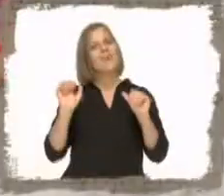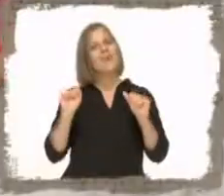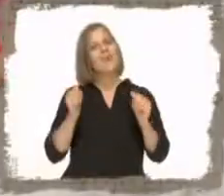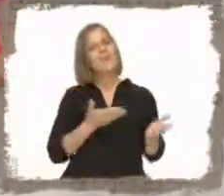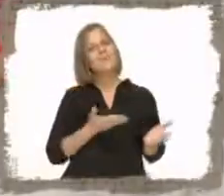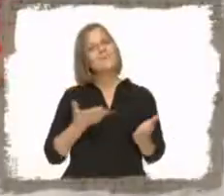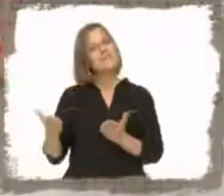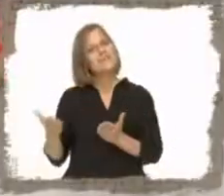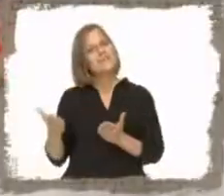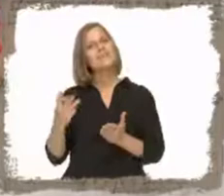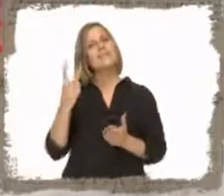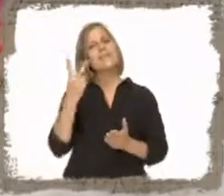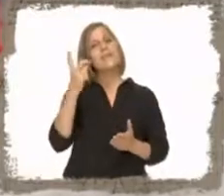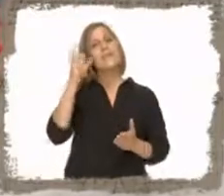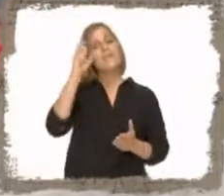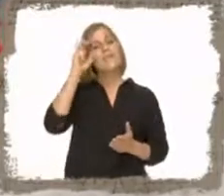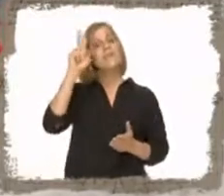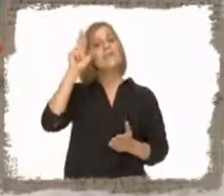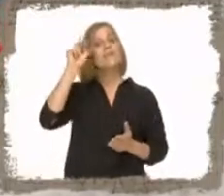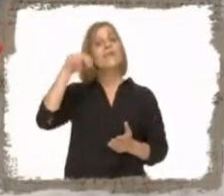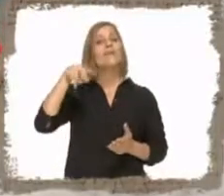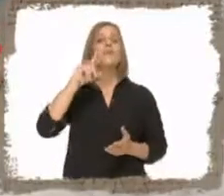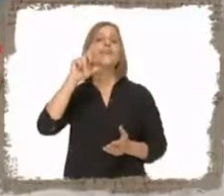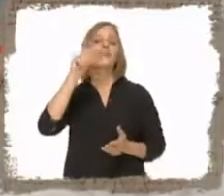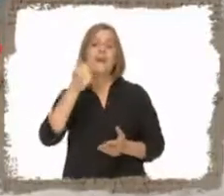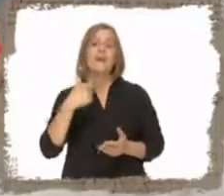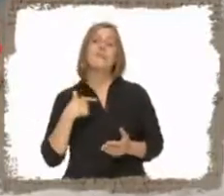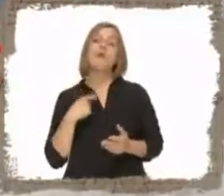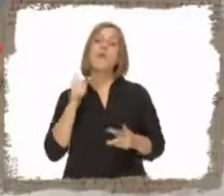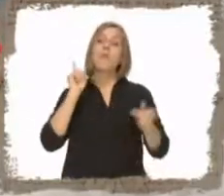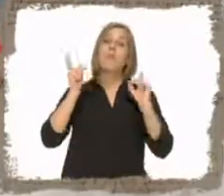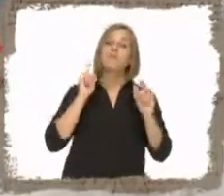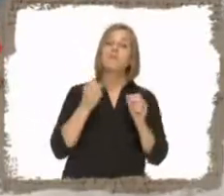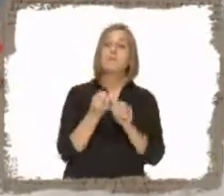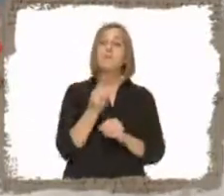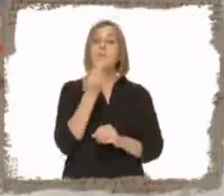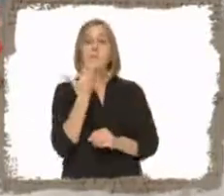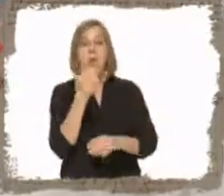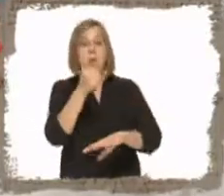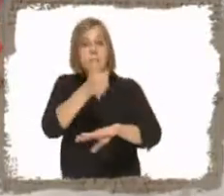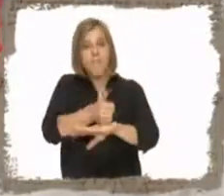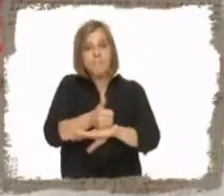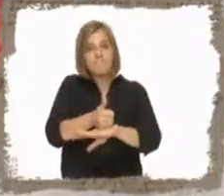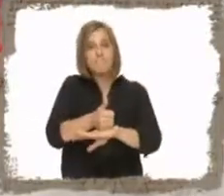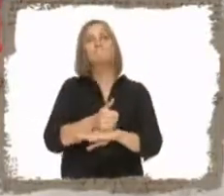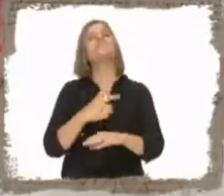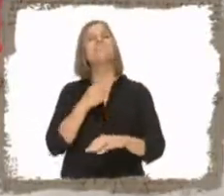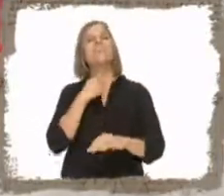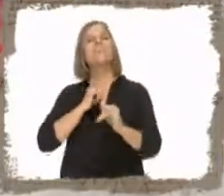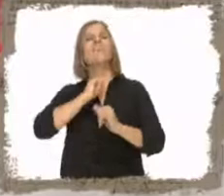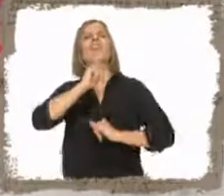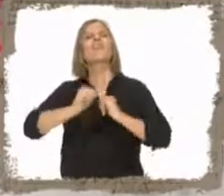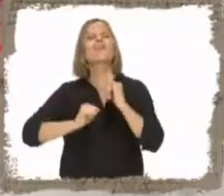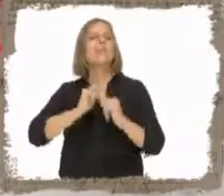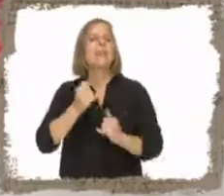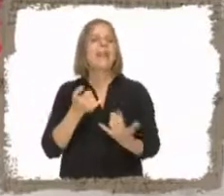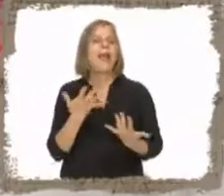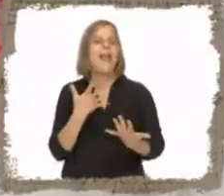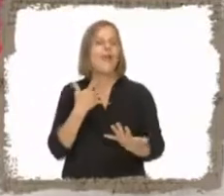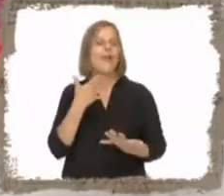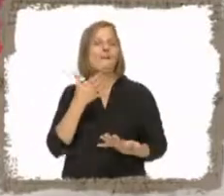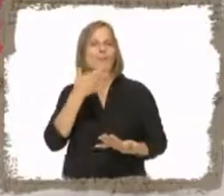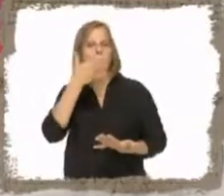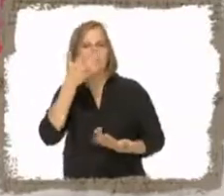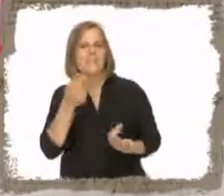Hola, ¿qué tal? Me presento. Me llamo Verónica Nocioni, soy profe de biología y estoy aquí con ustedes para contarles